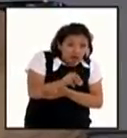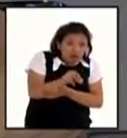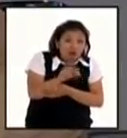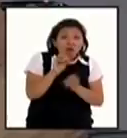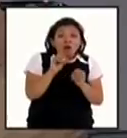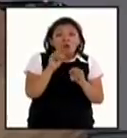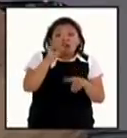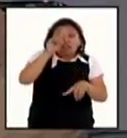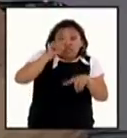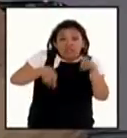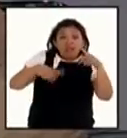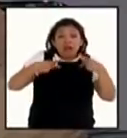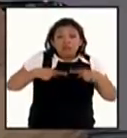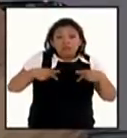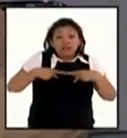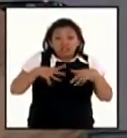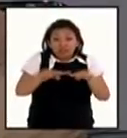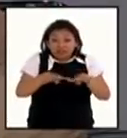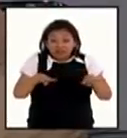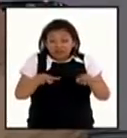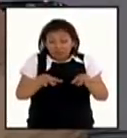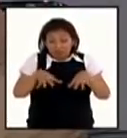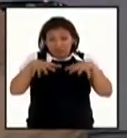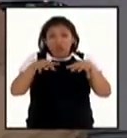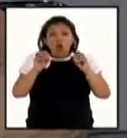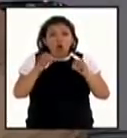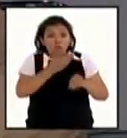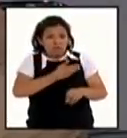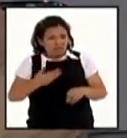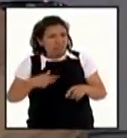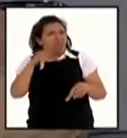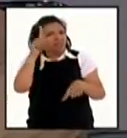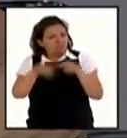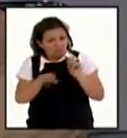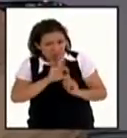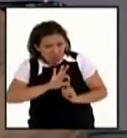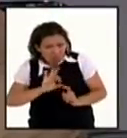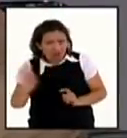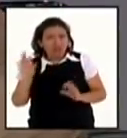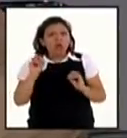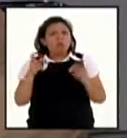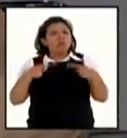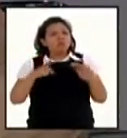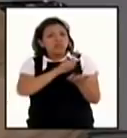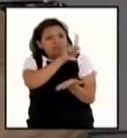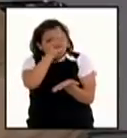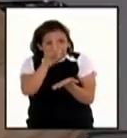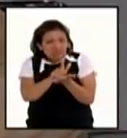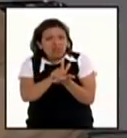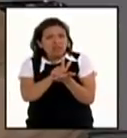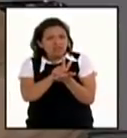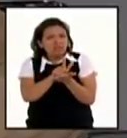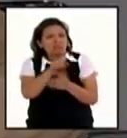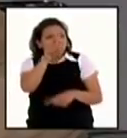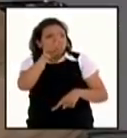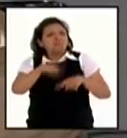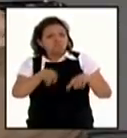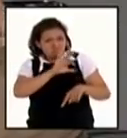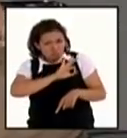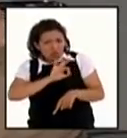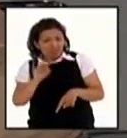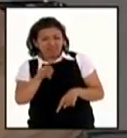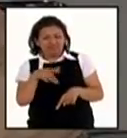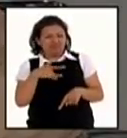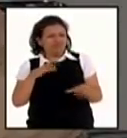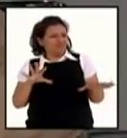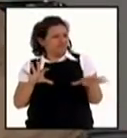destituir miembros del gabinete e incluso al presidente de la República e incluso legisladores que les parece que no se adaptan a la